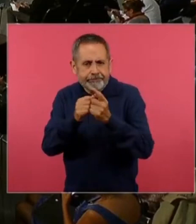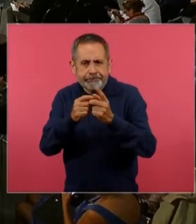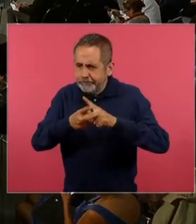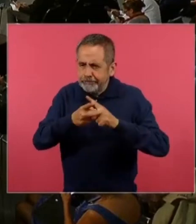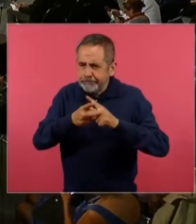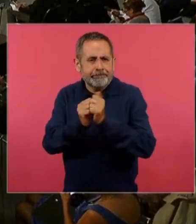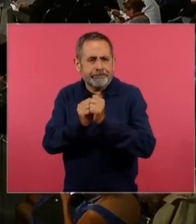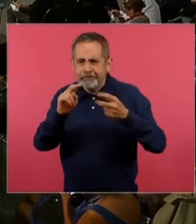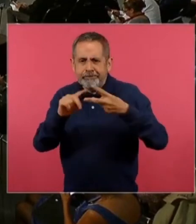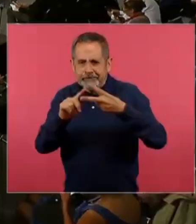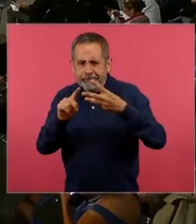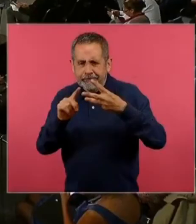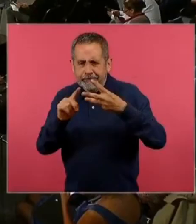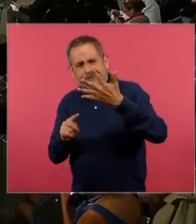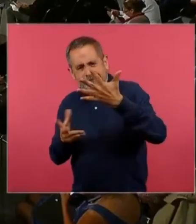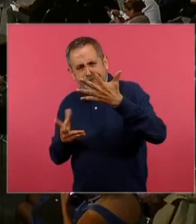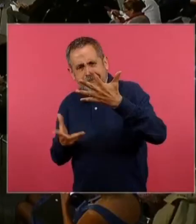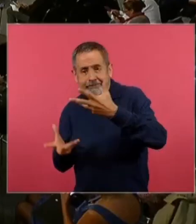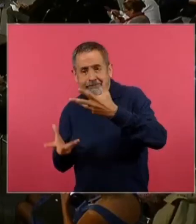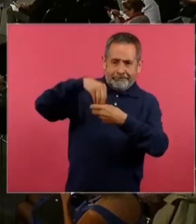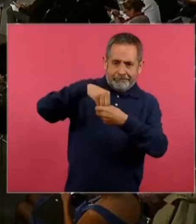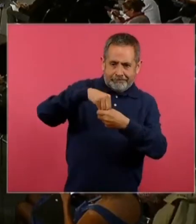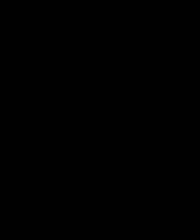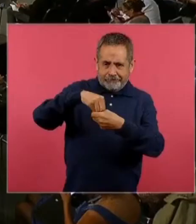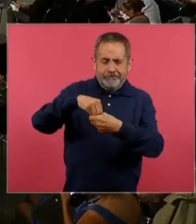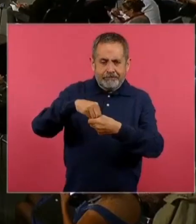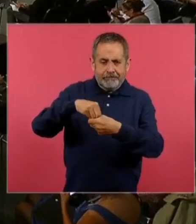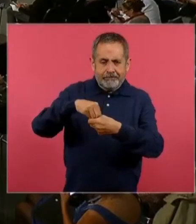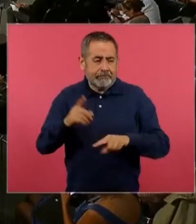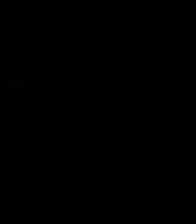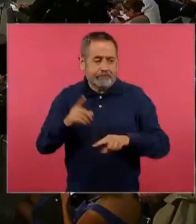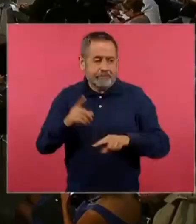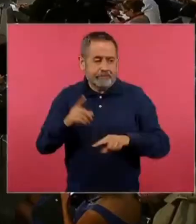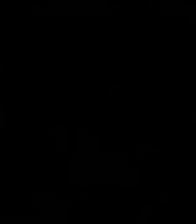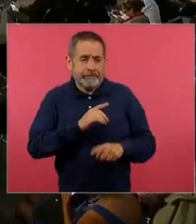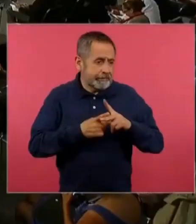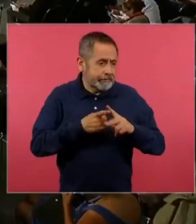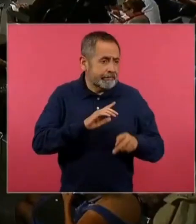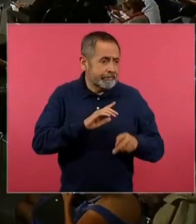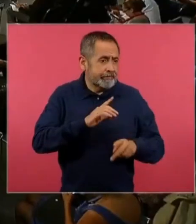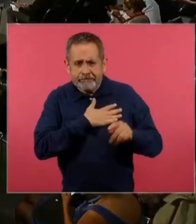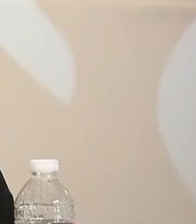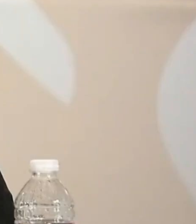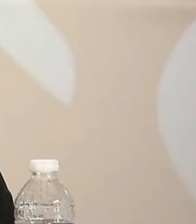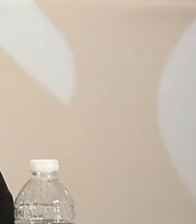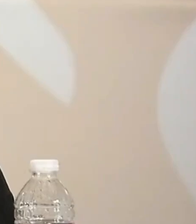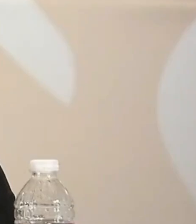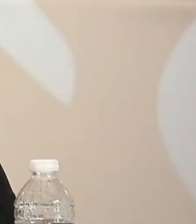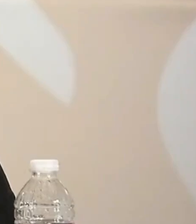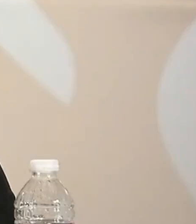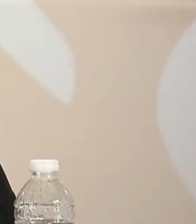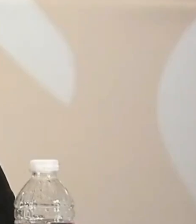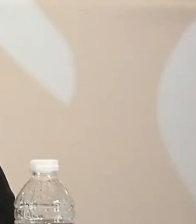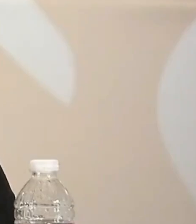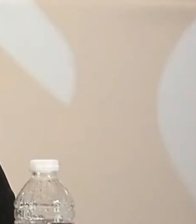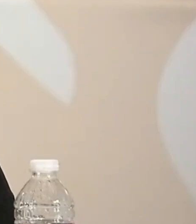contenidos y voy intentando resolver ese problema. No es que no haya matemáticas, no es que no haya español, no, todo viene unido para